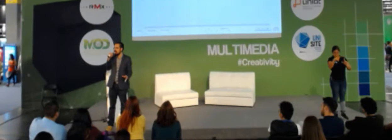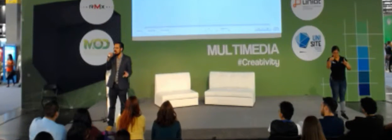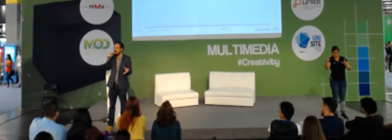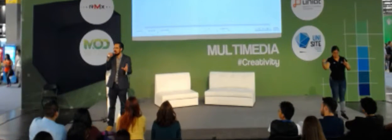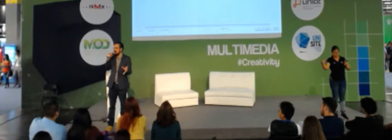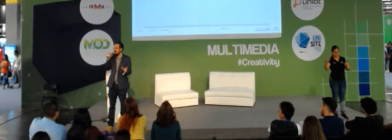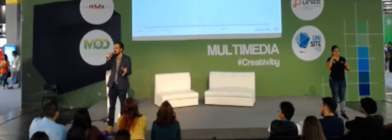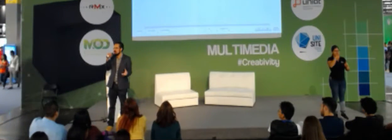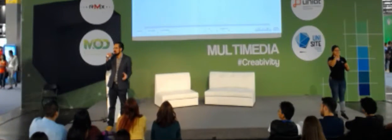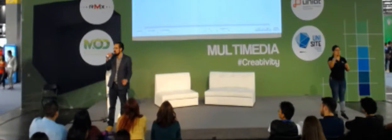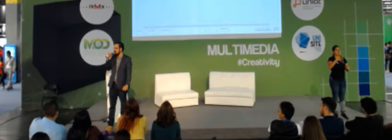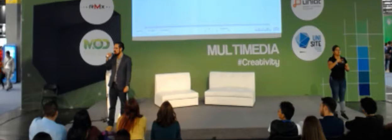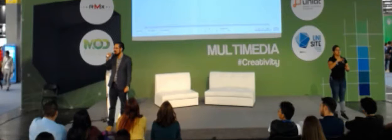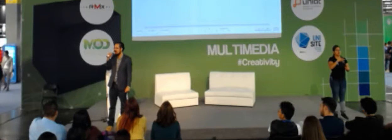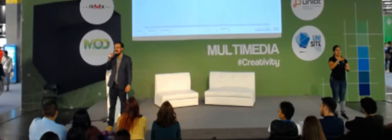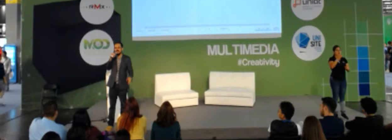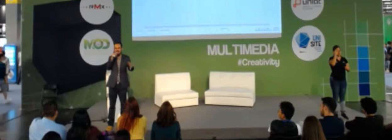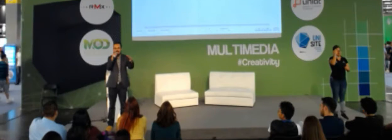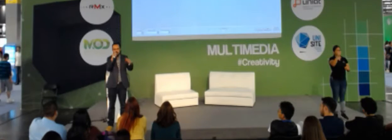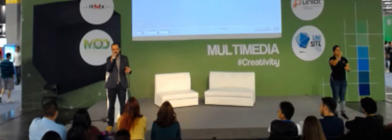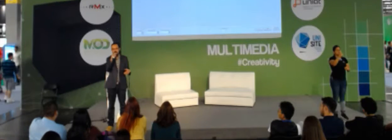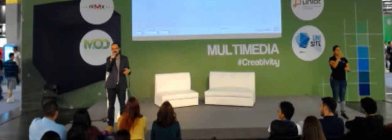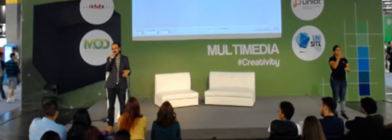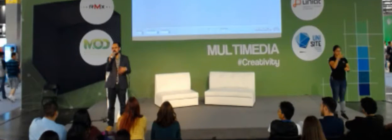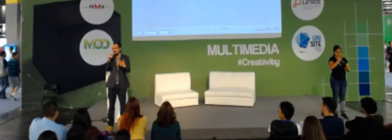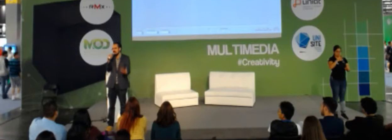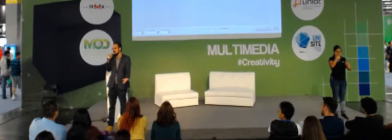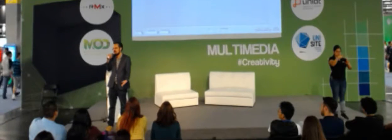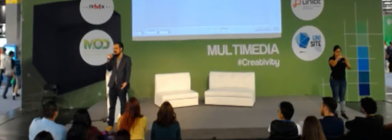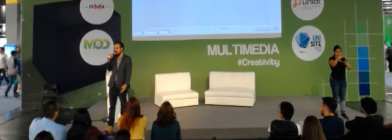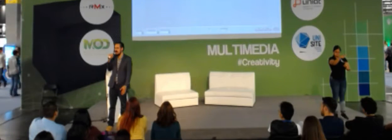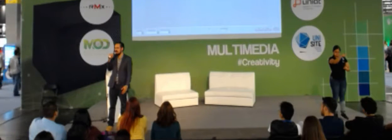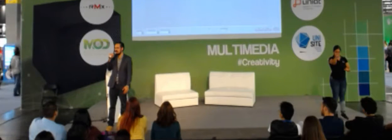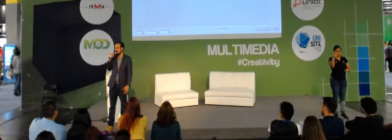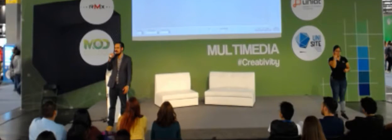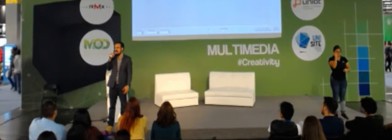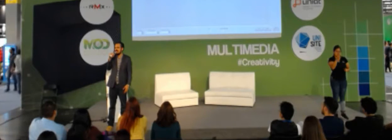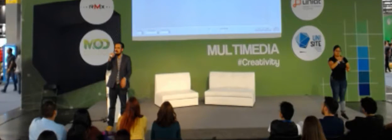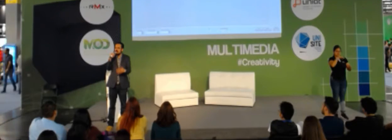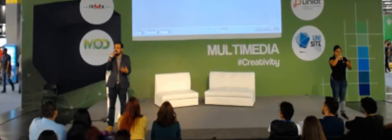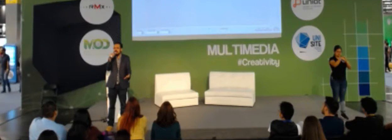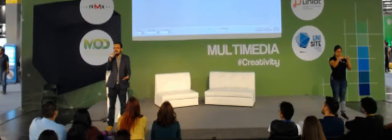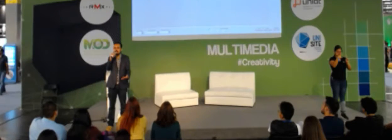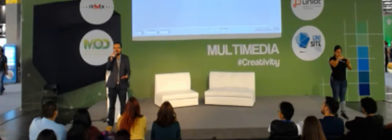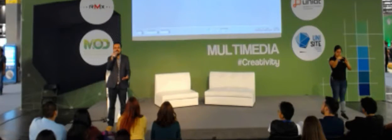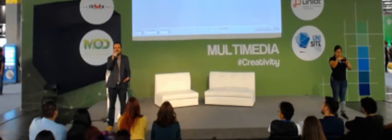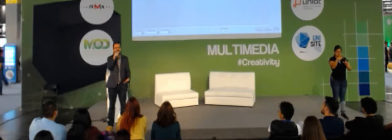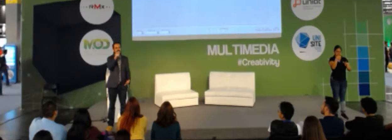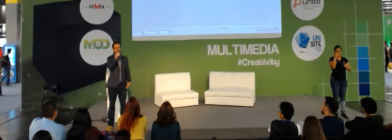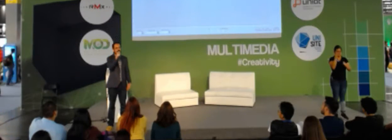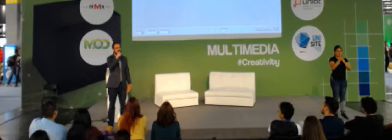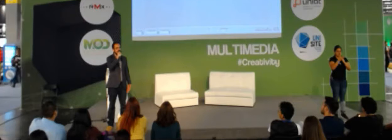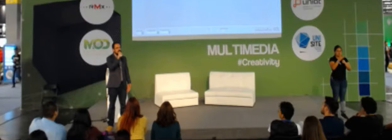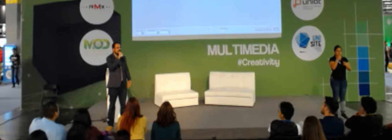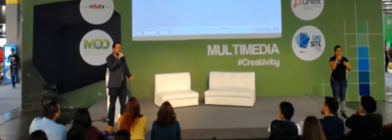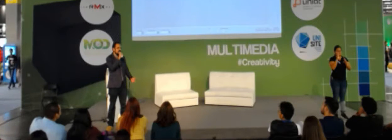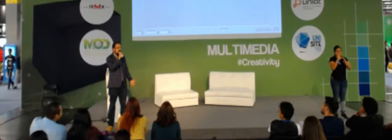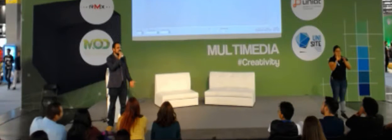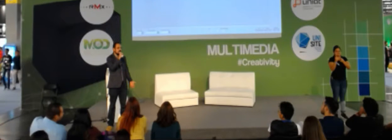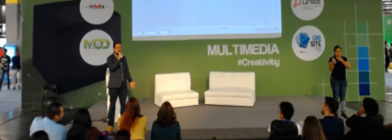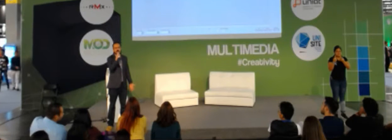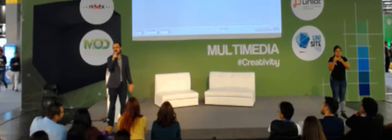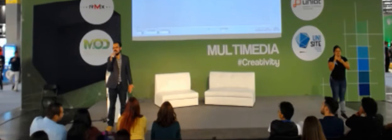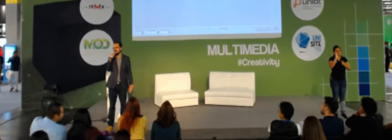tiene una duración de 11 minutos. Están en YouTube, los invitamos a que lo vean. Estamos en pláticas con C7 para que se